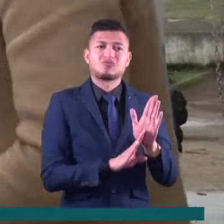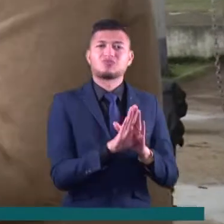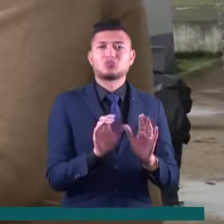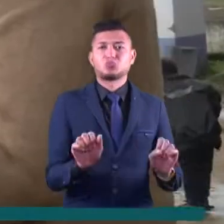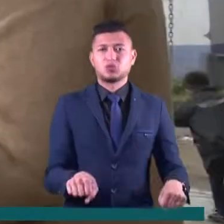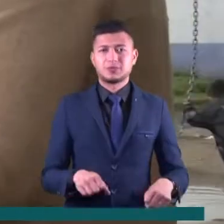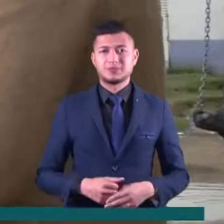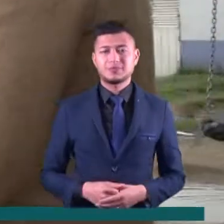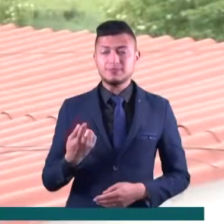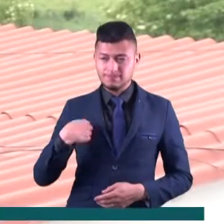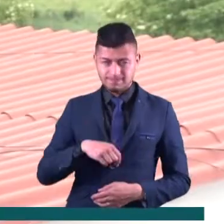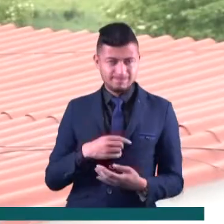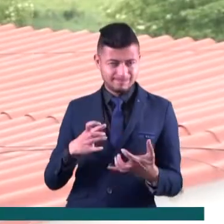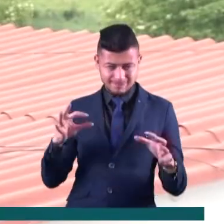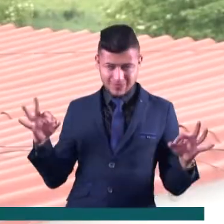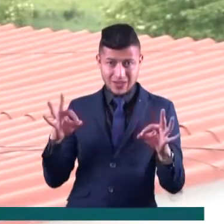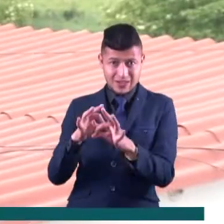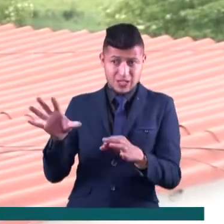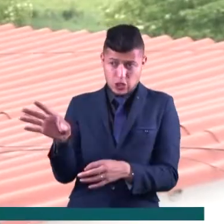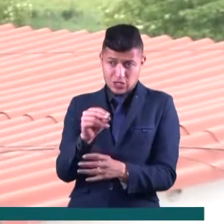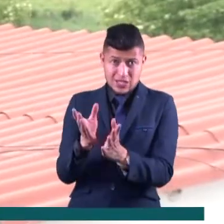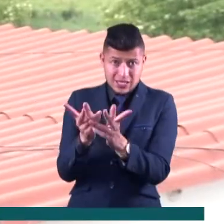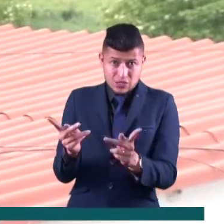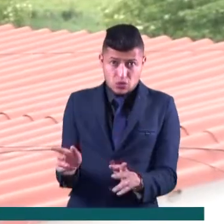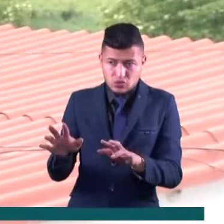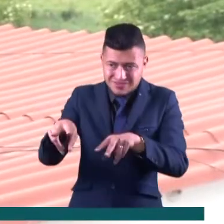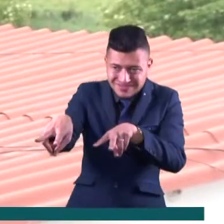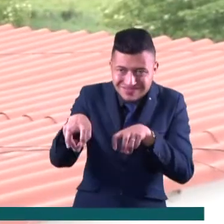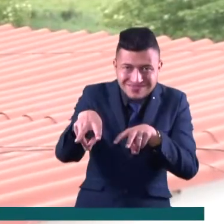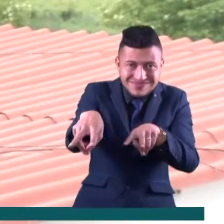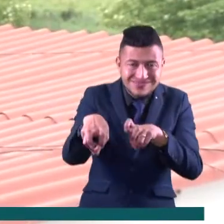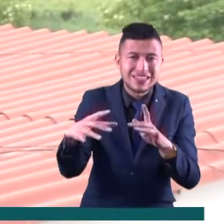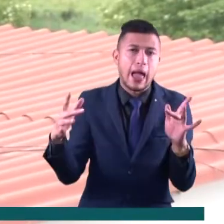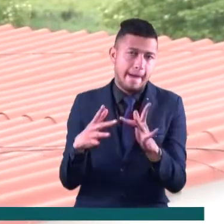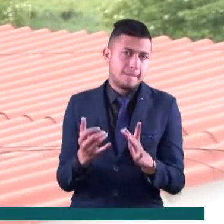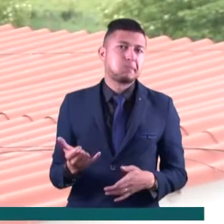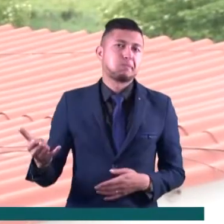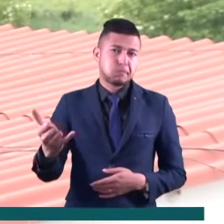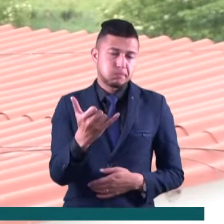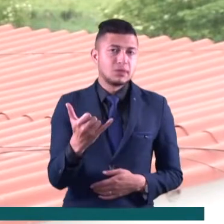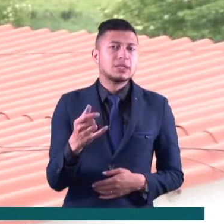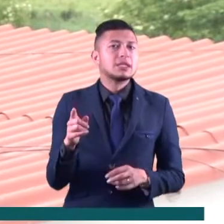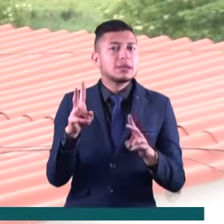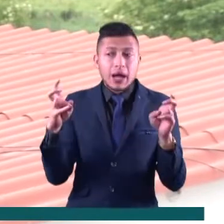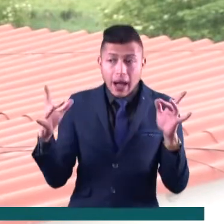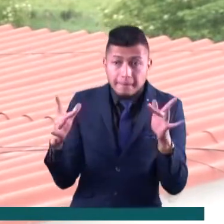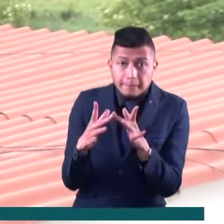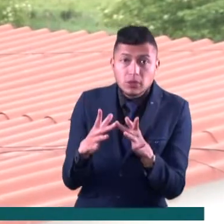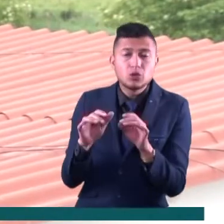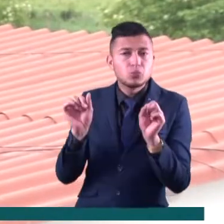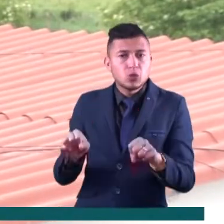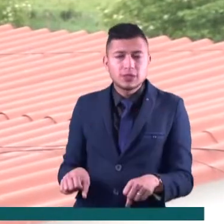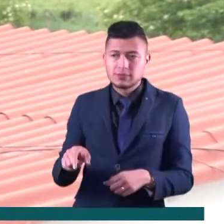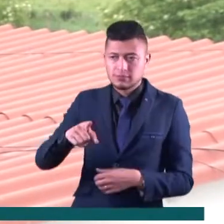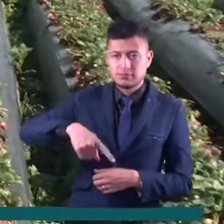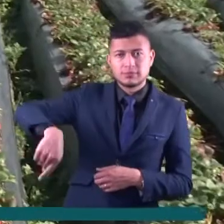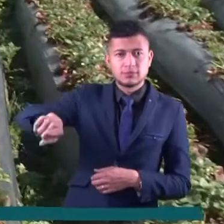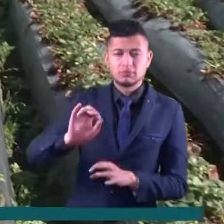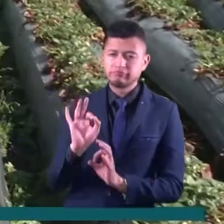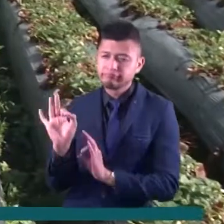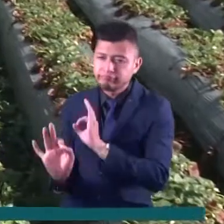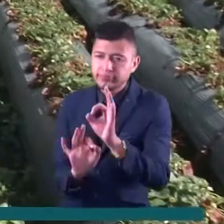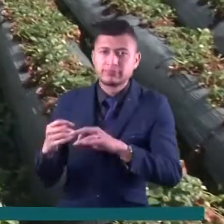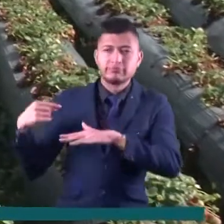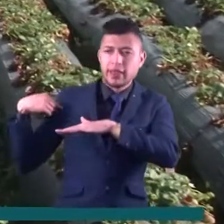queremos darle un énfasis a todos nuestros estudiantes a nivel agropecuario a través del cual pues se pueda también